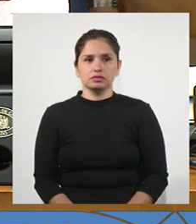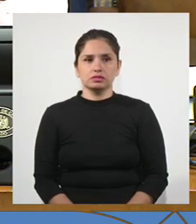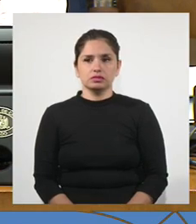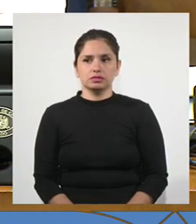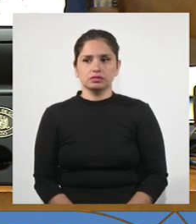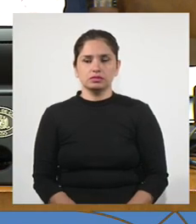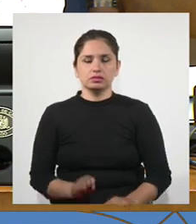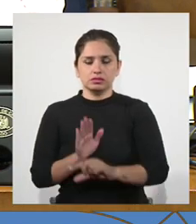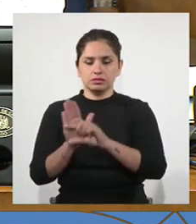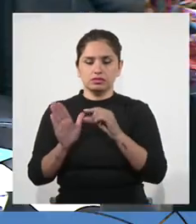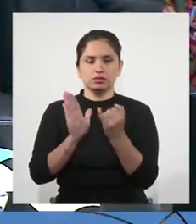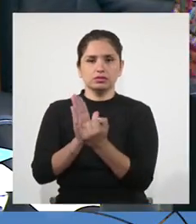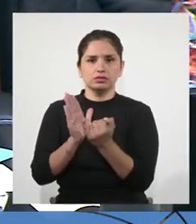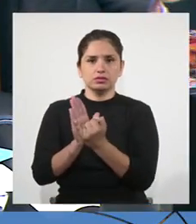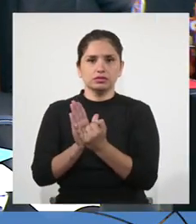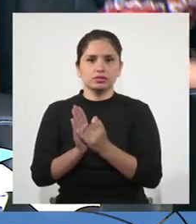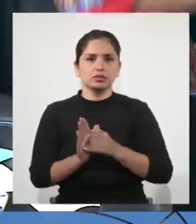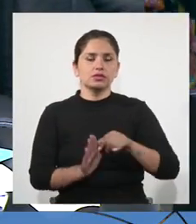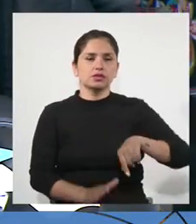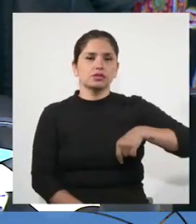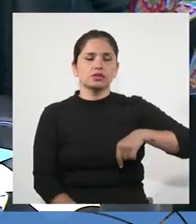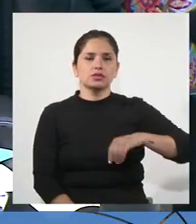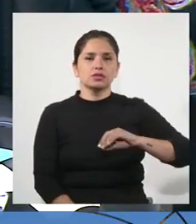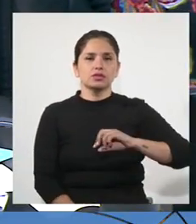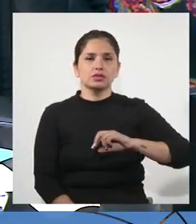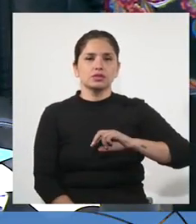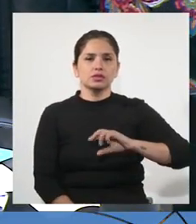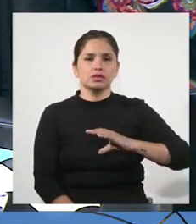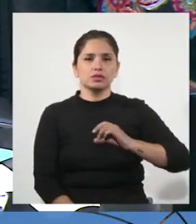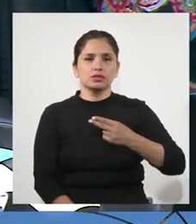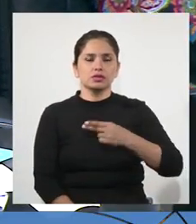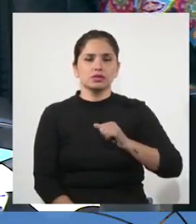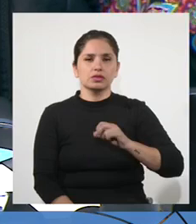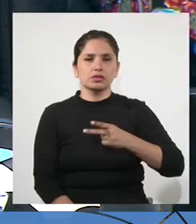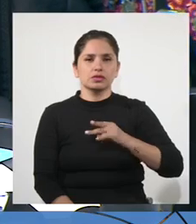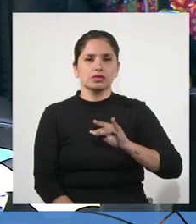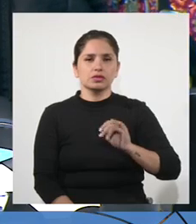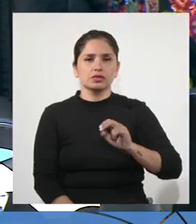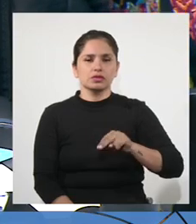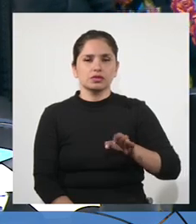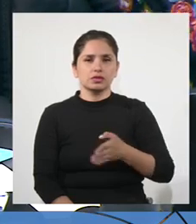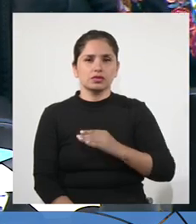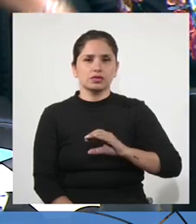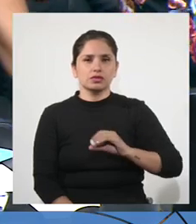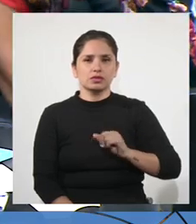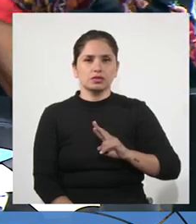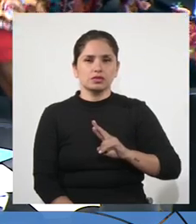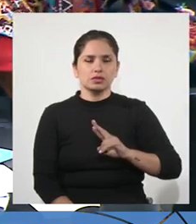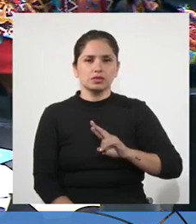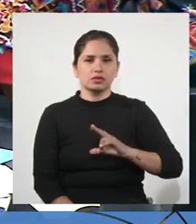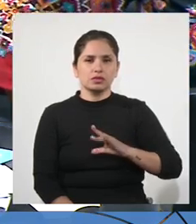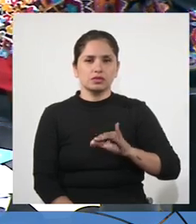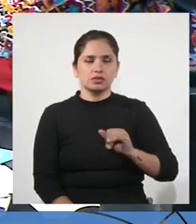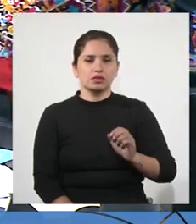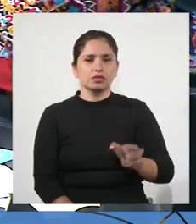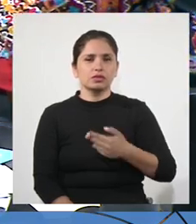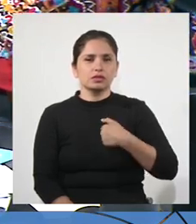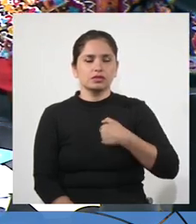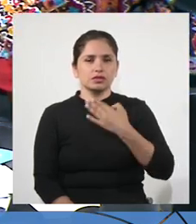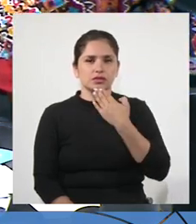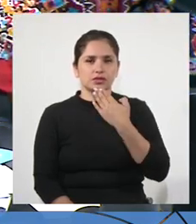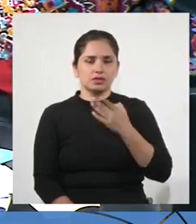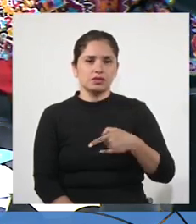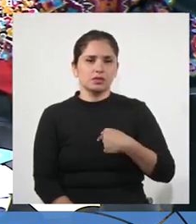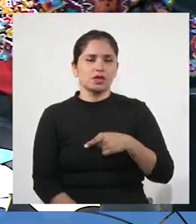La indicación corresponde a Chaguán, García Huidobro, Alejandro Navarro, señor presidente, los tres. Y en particular señala que la